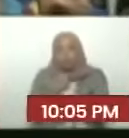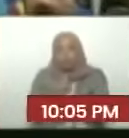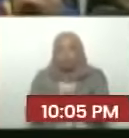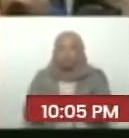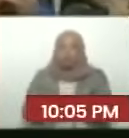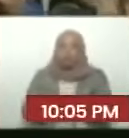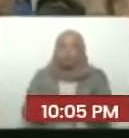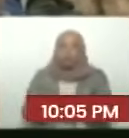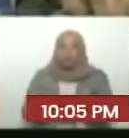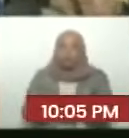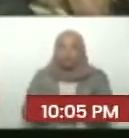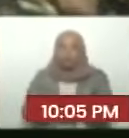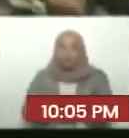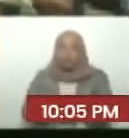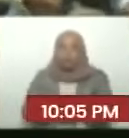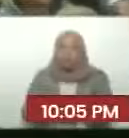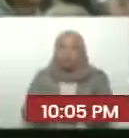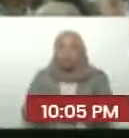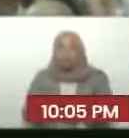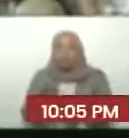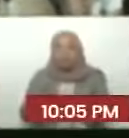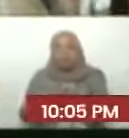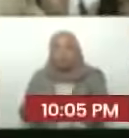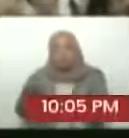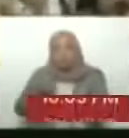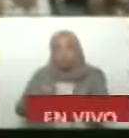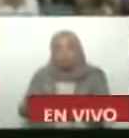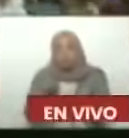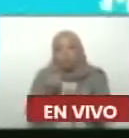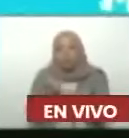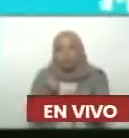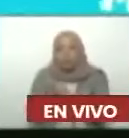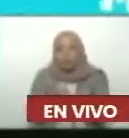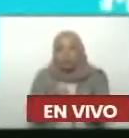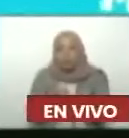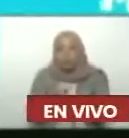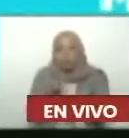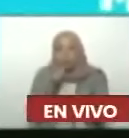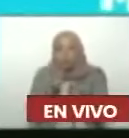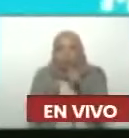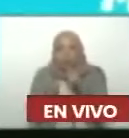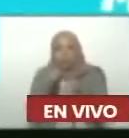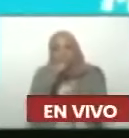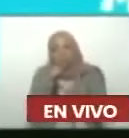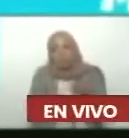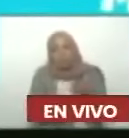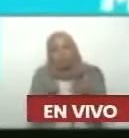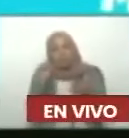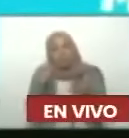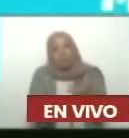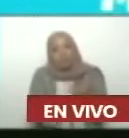Mira, opiniones contrarias. Bueno, hay que hacer una encuesta. Referéndum. ¿Ah?